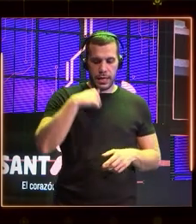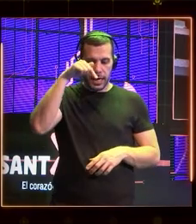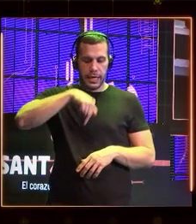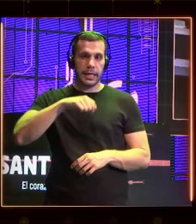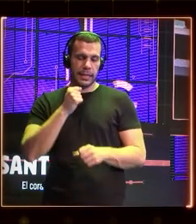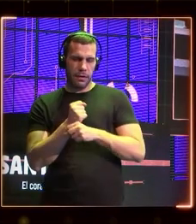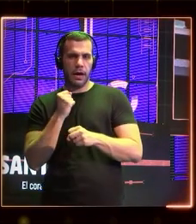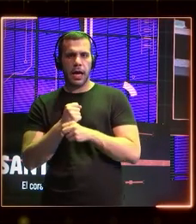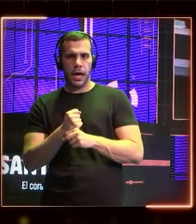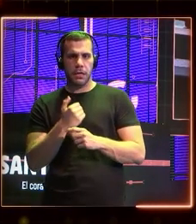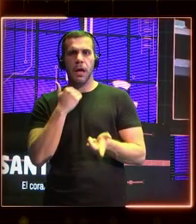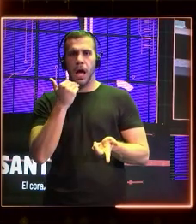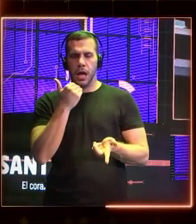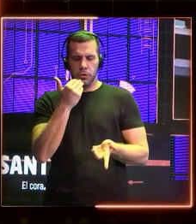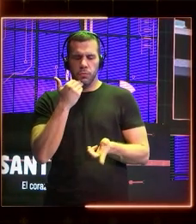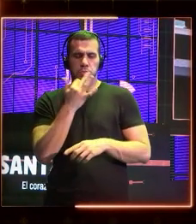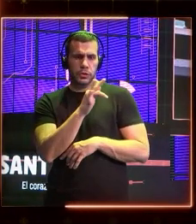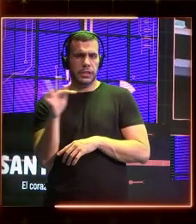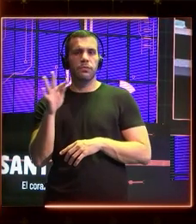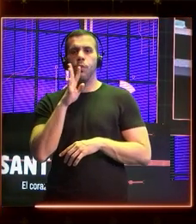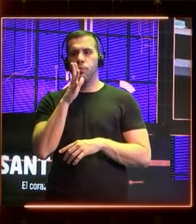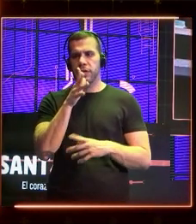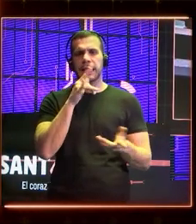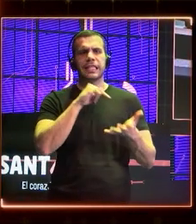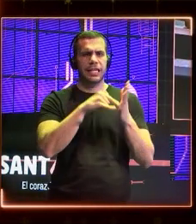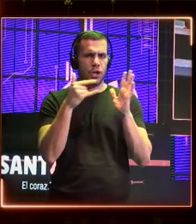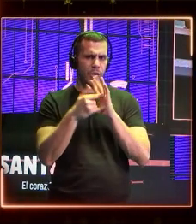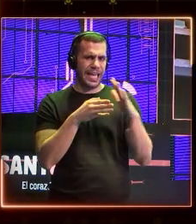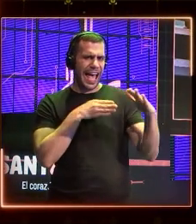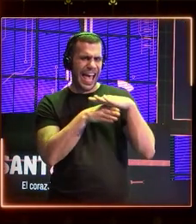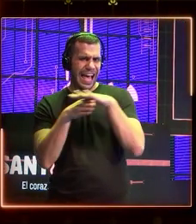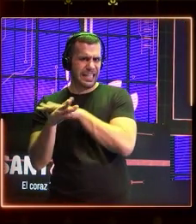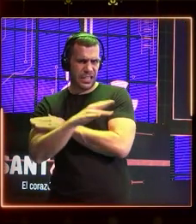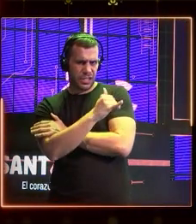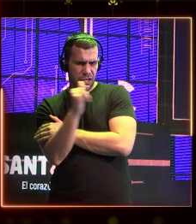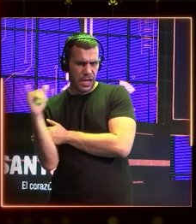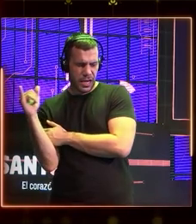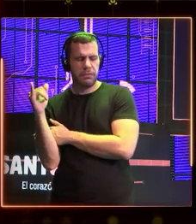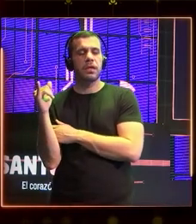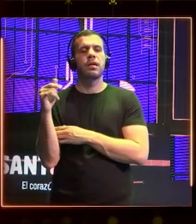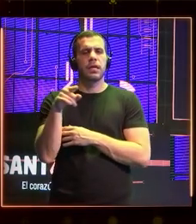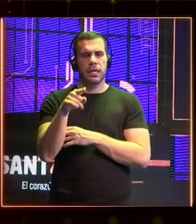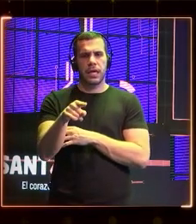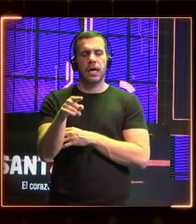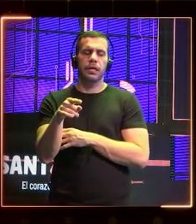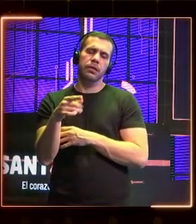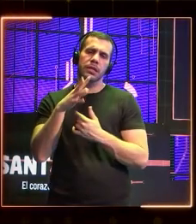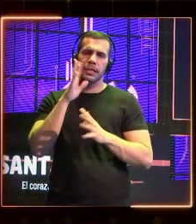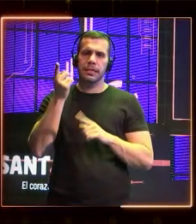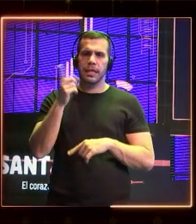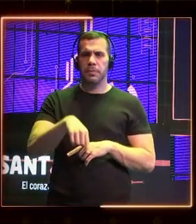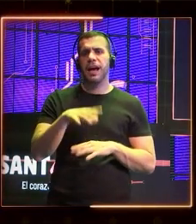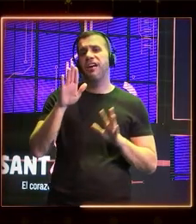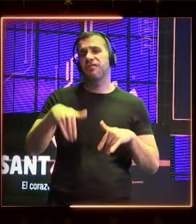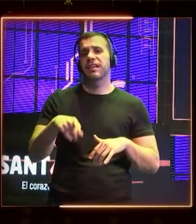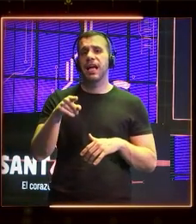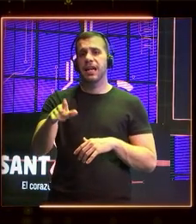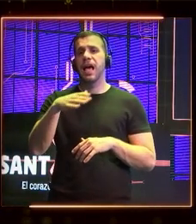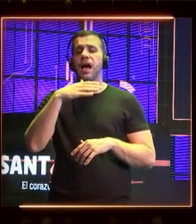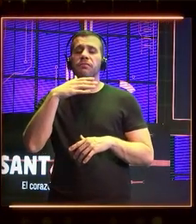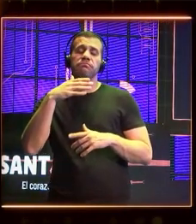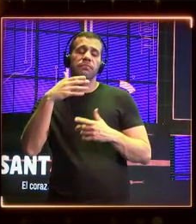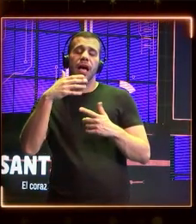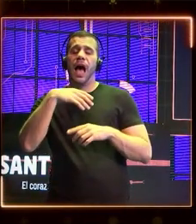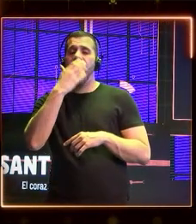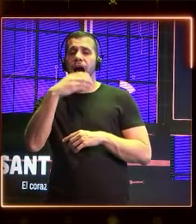sobre todo porque nos da acceso a muchas tecnologías y nos hacen un recorrido de todo lo que tenemos porque appel esfera es una moteca de Apple desde el